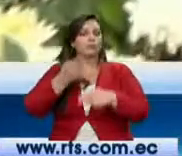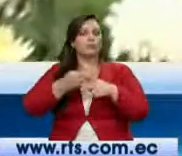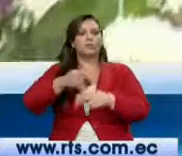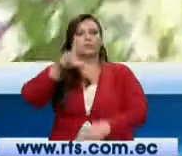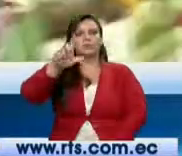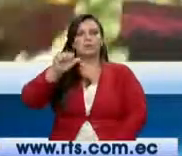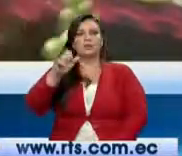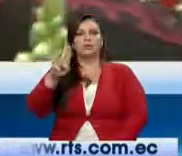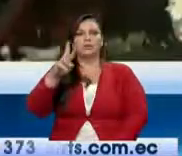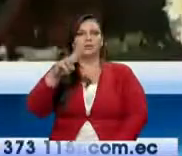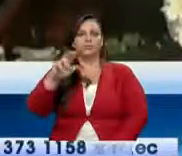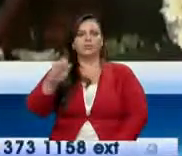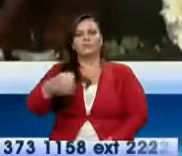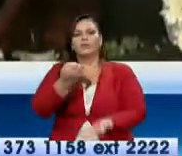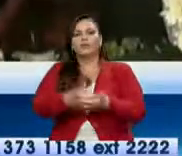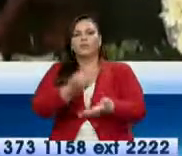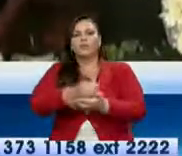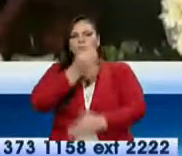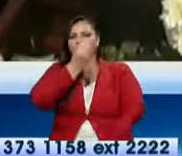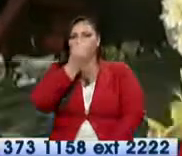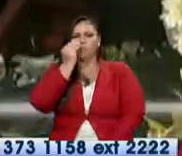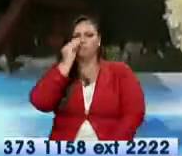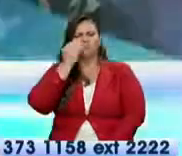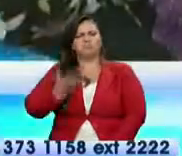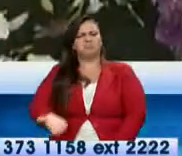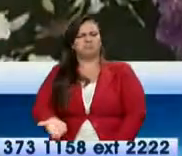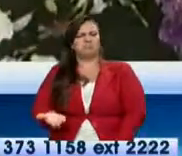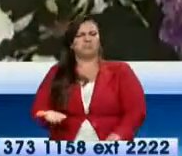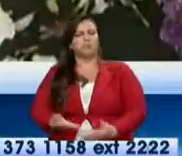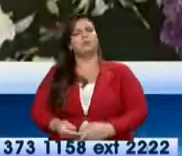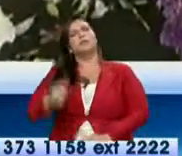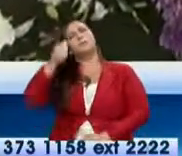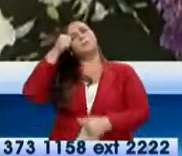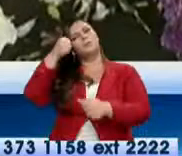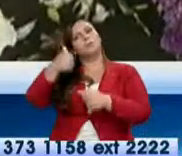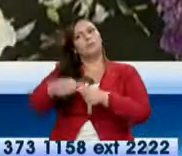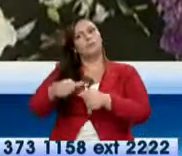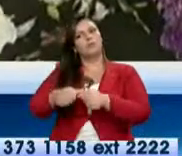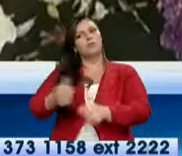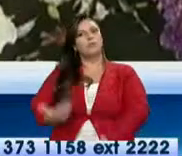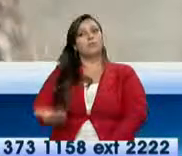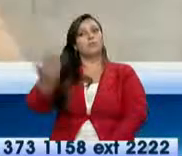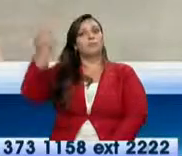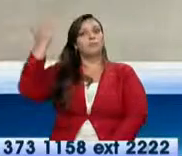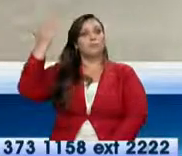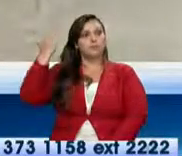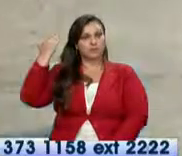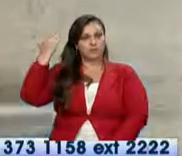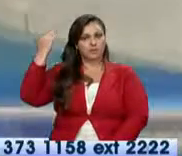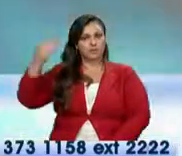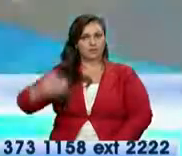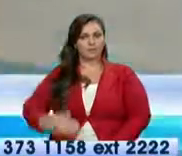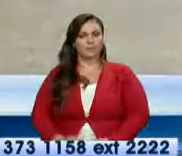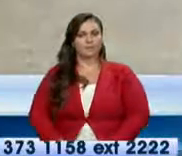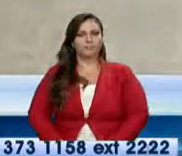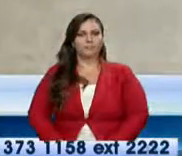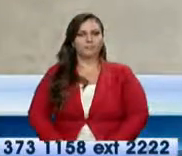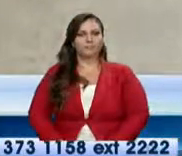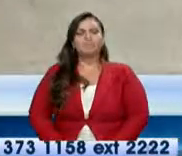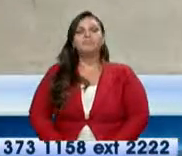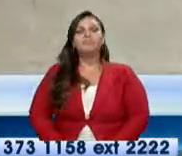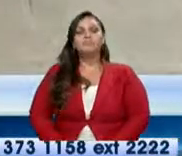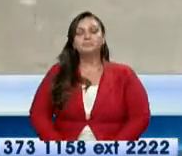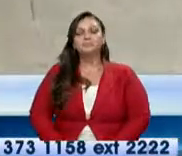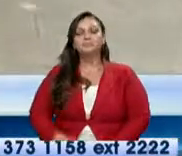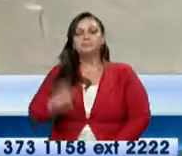el significado que tiene llevar un ramo de rosas a un ser que partió hace décadas. Comprándole un ramo, aunque sea que pues, se le pone